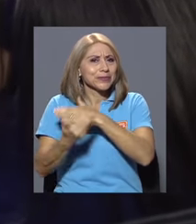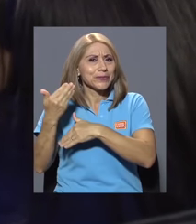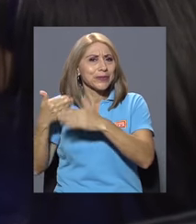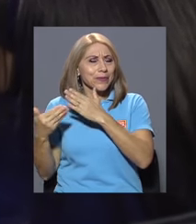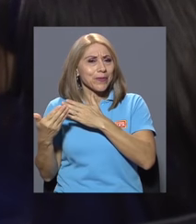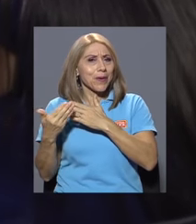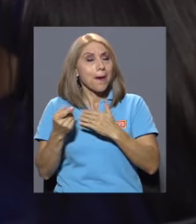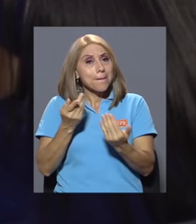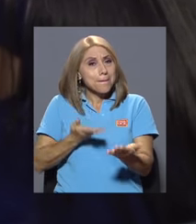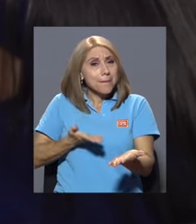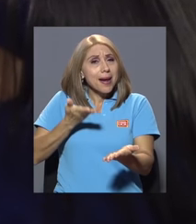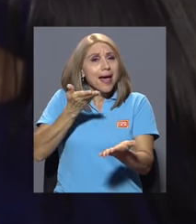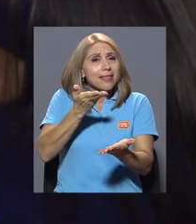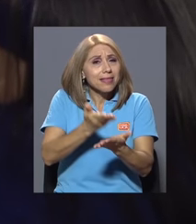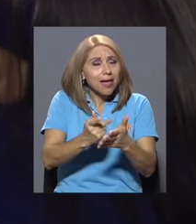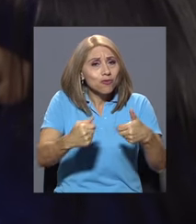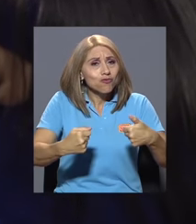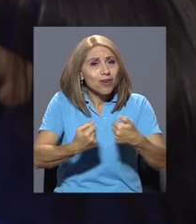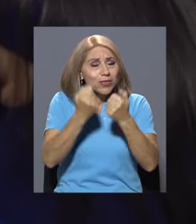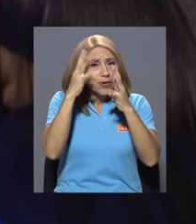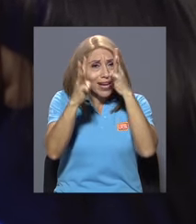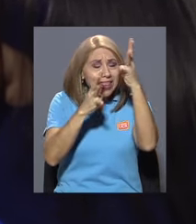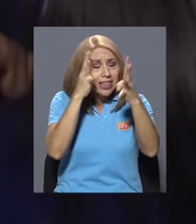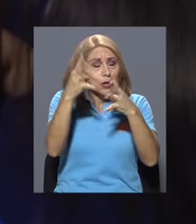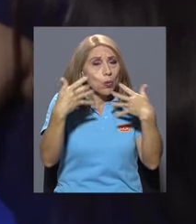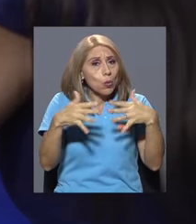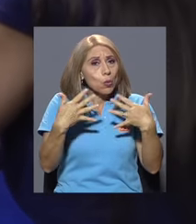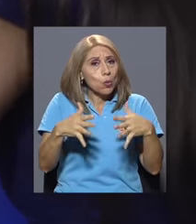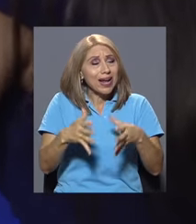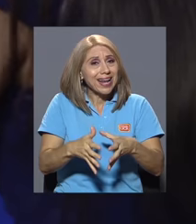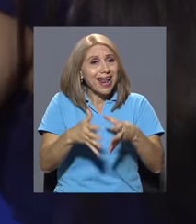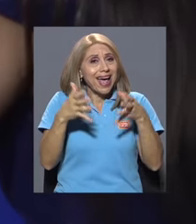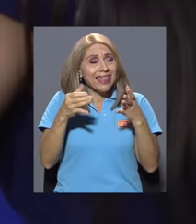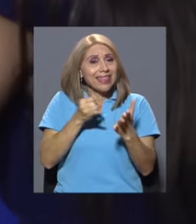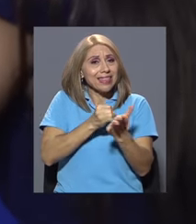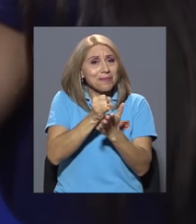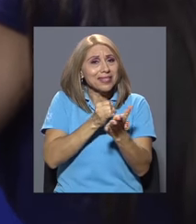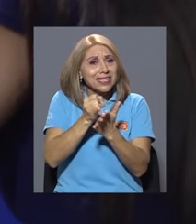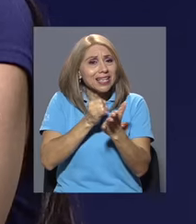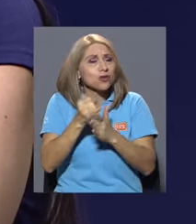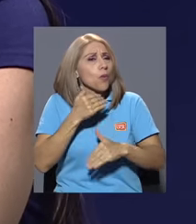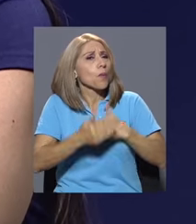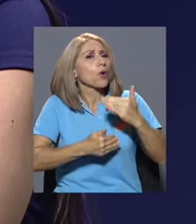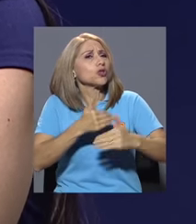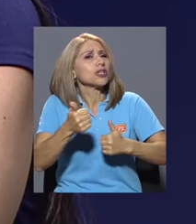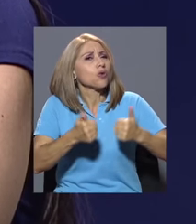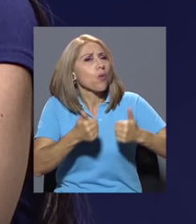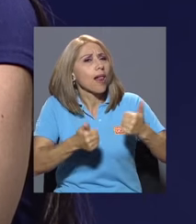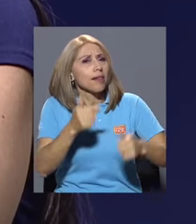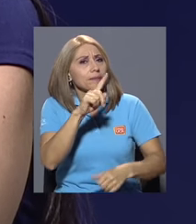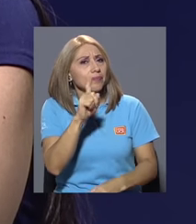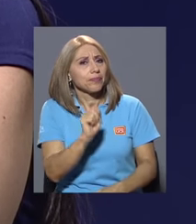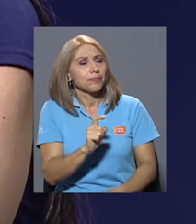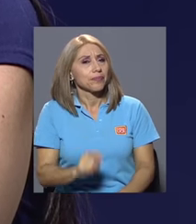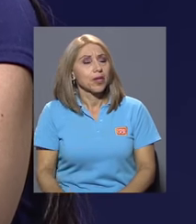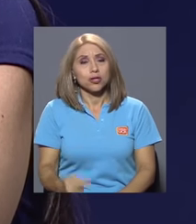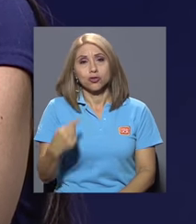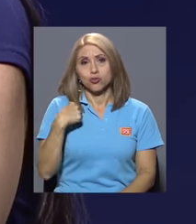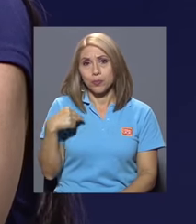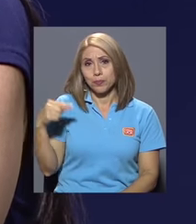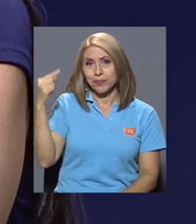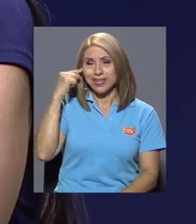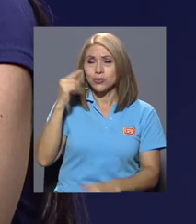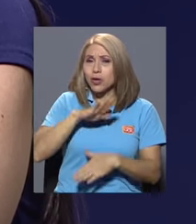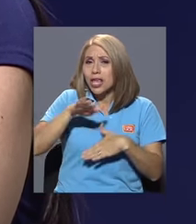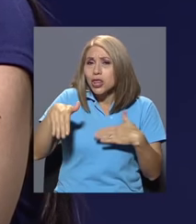Plantea un reto creativo muy grande de investigación. ¿Cuál es el proceso tuyo? Bueno, yo pienso que